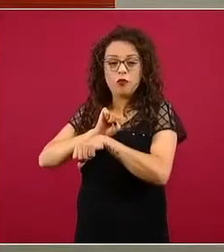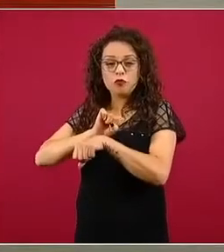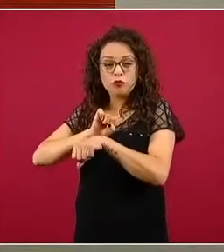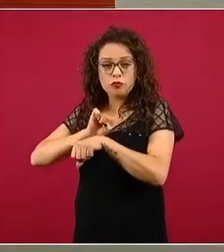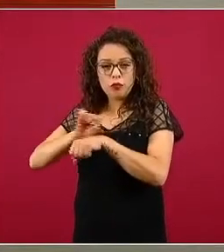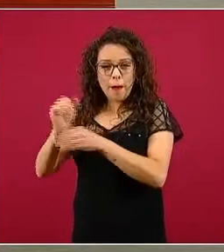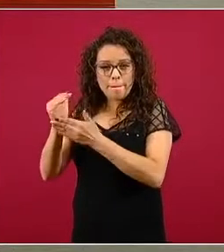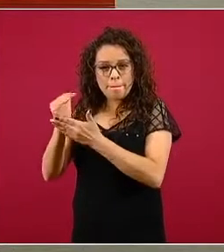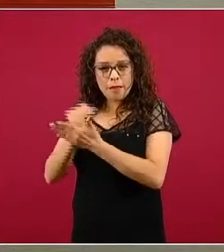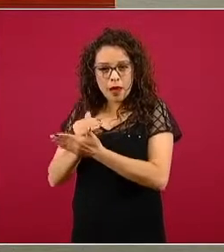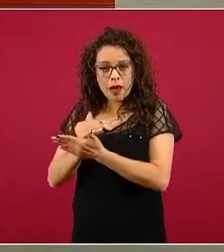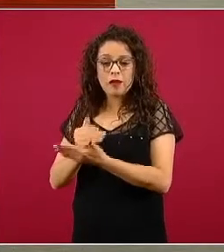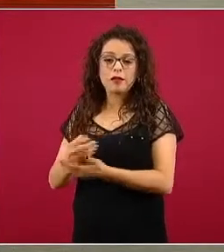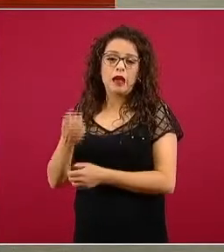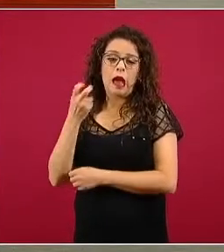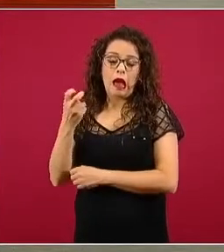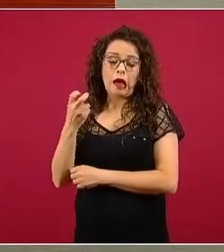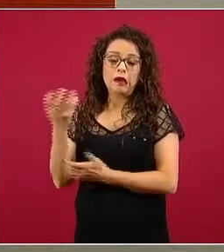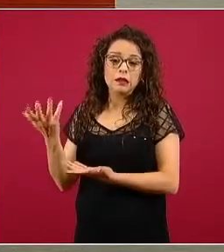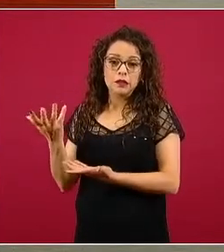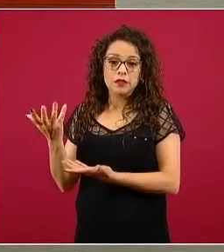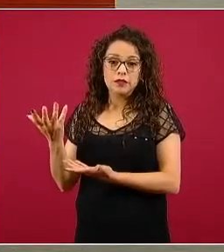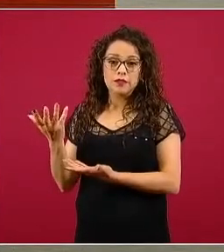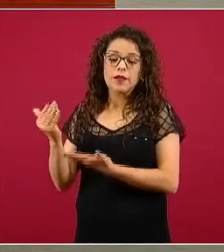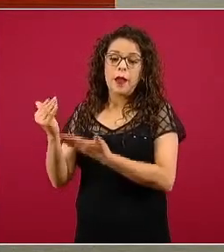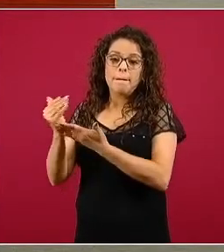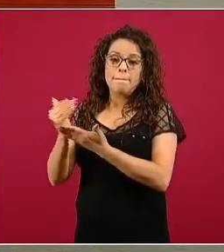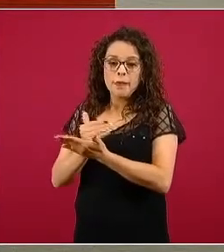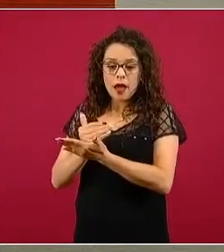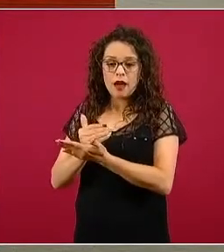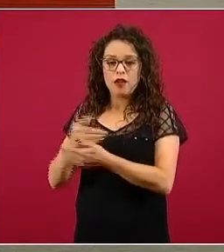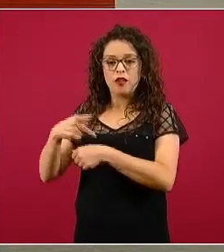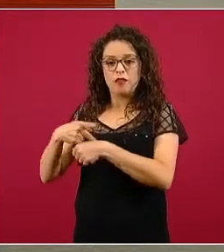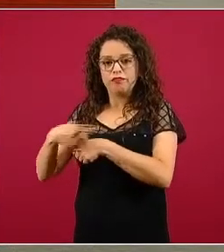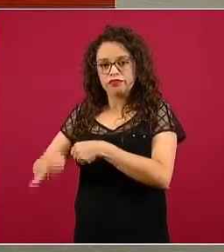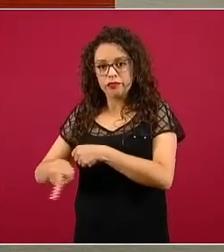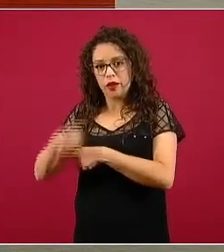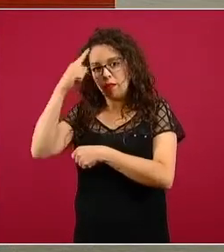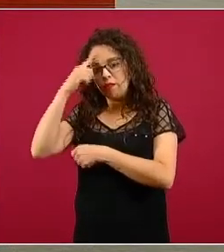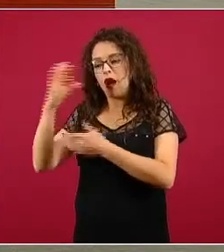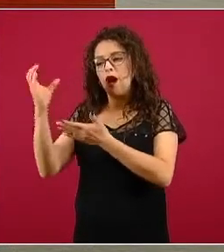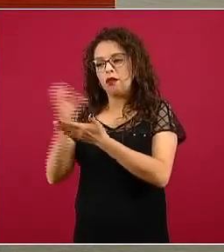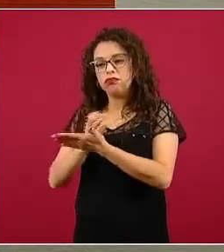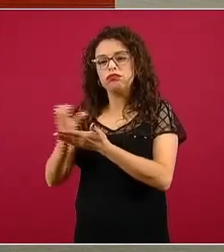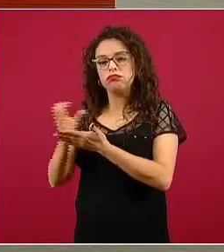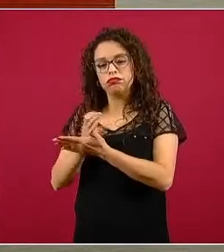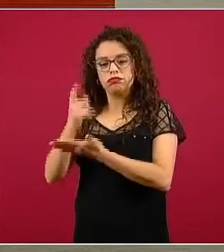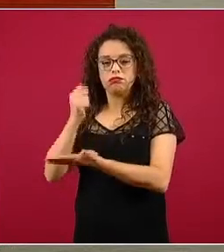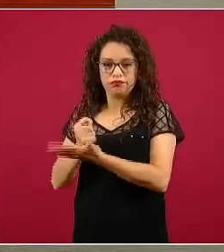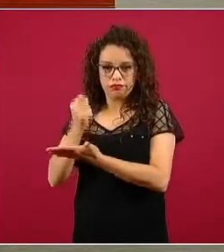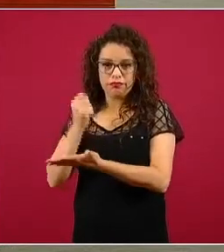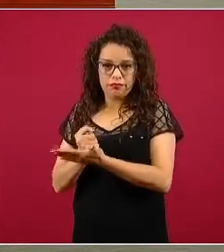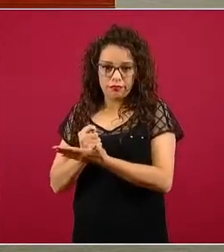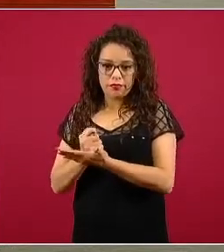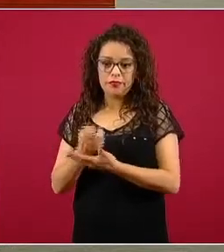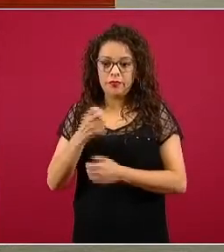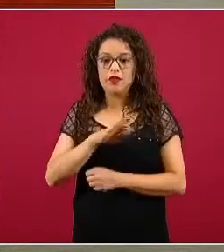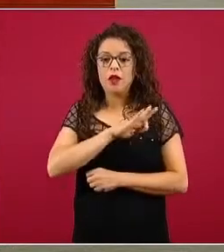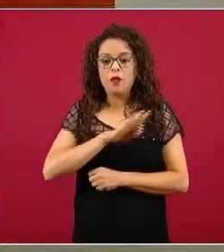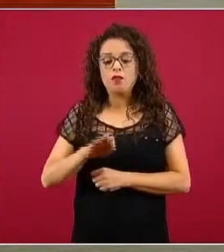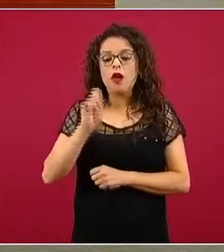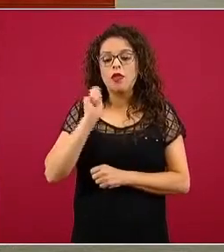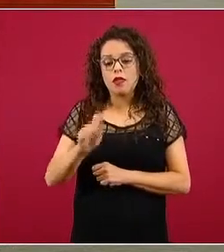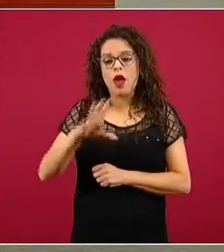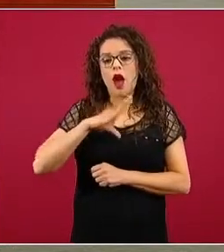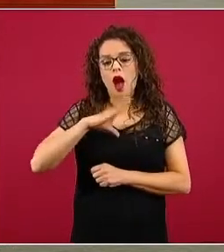tanta secuela, o que estas secuelas en su momento son menores y pueden ser atendidas a través inclusive de programas de